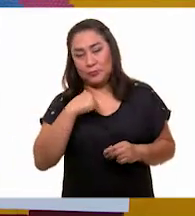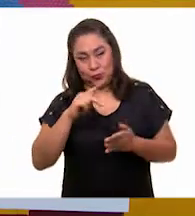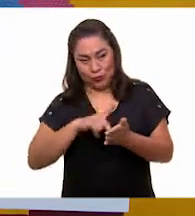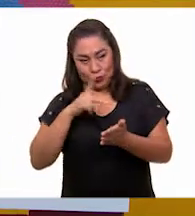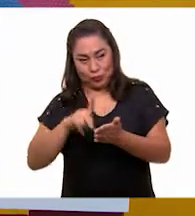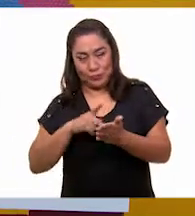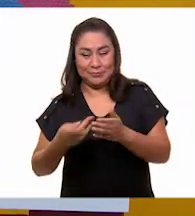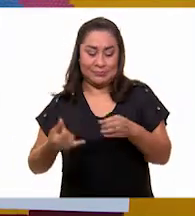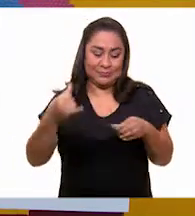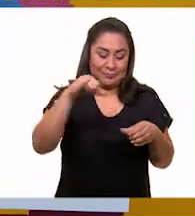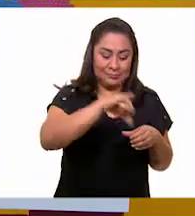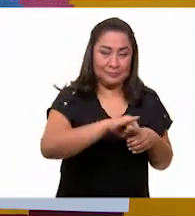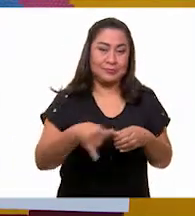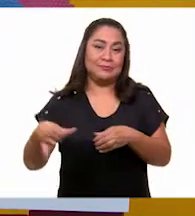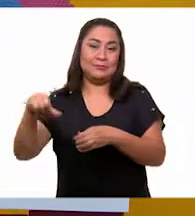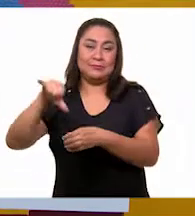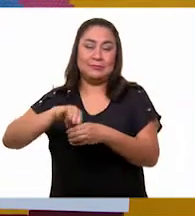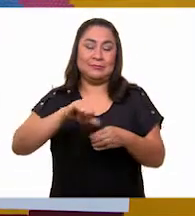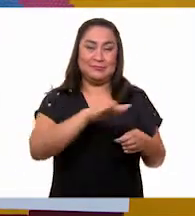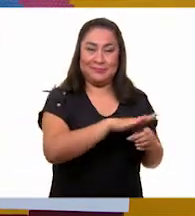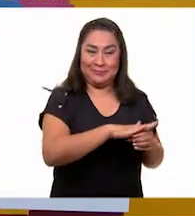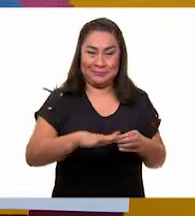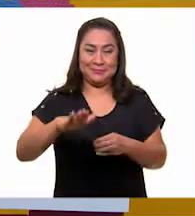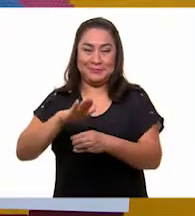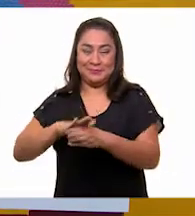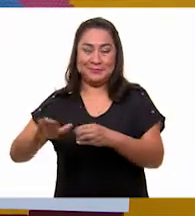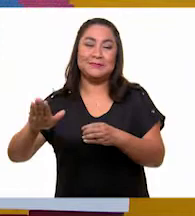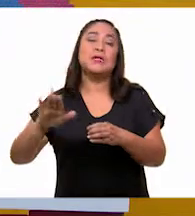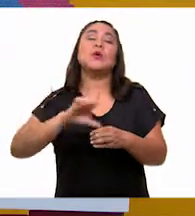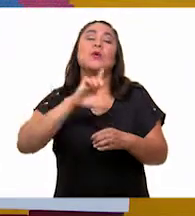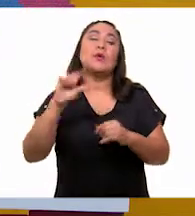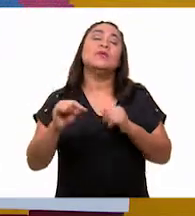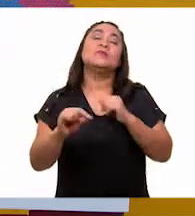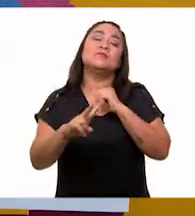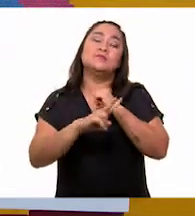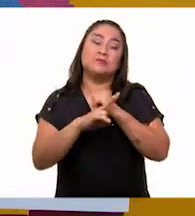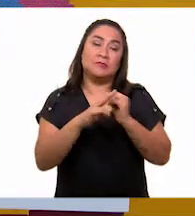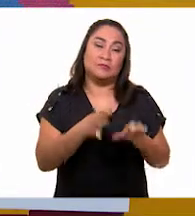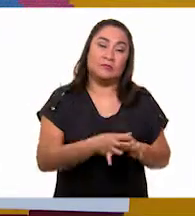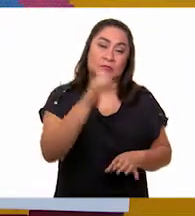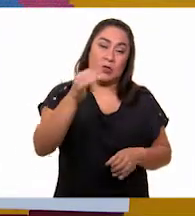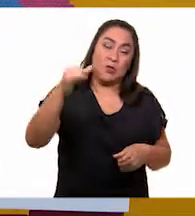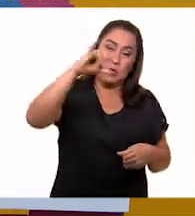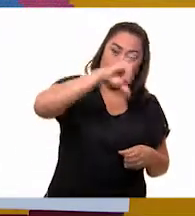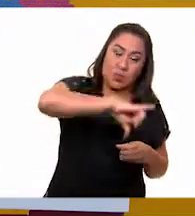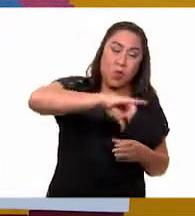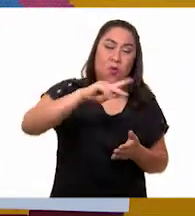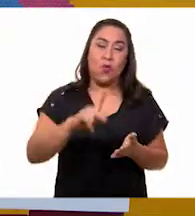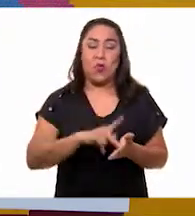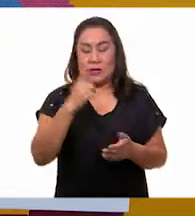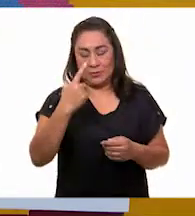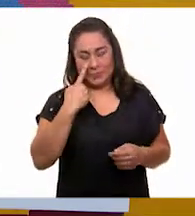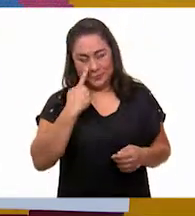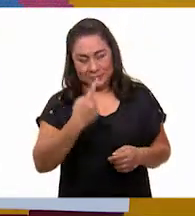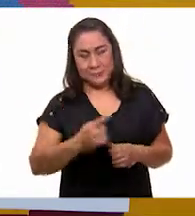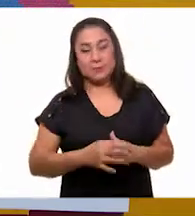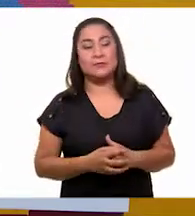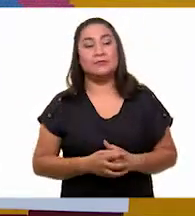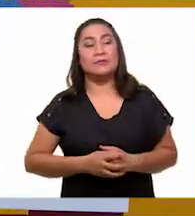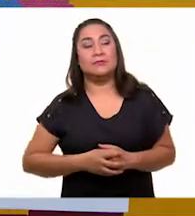vasos de agua y pasamos esa agua a las botellas. Ajá. Creo que ahí están, misma cantidad. Ah, tiene un